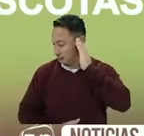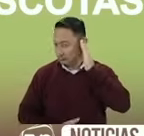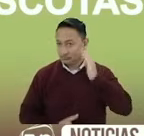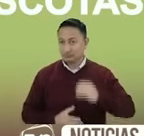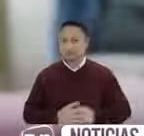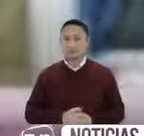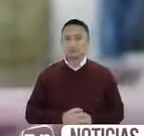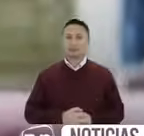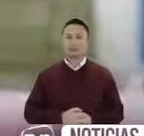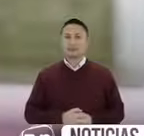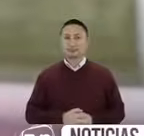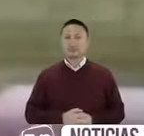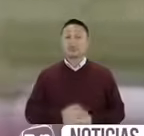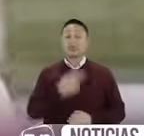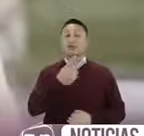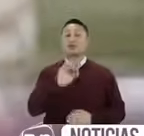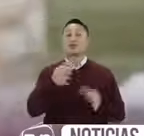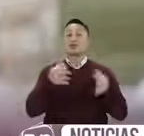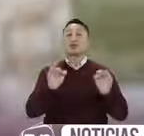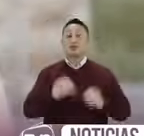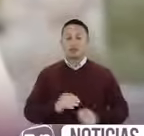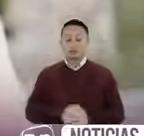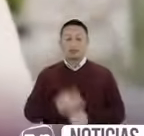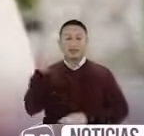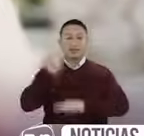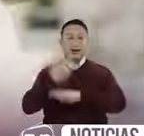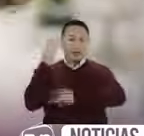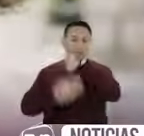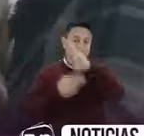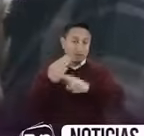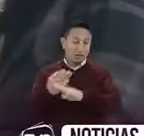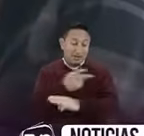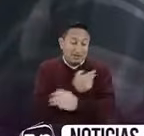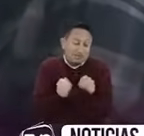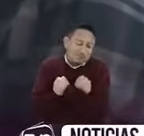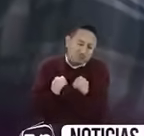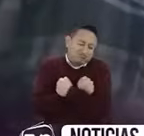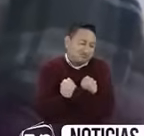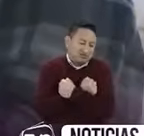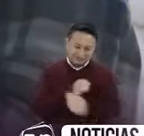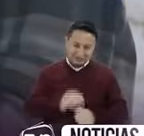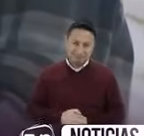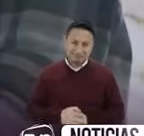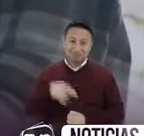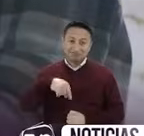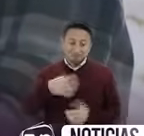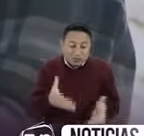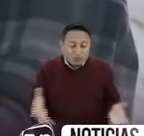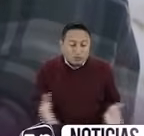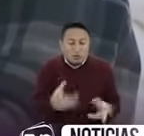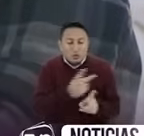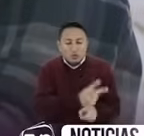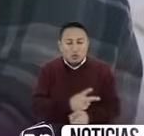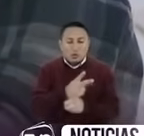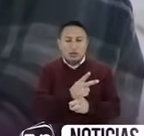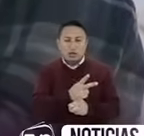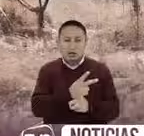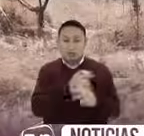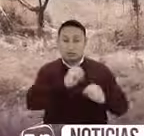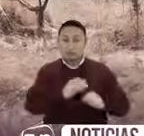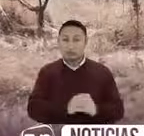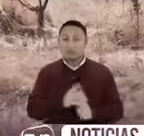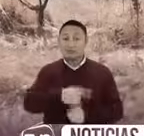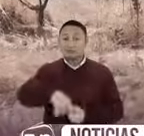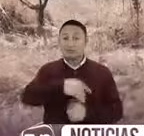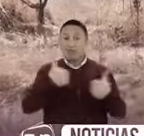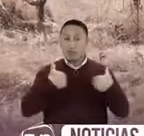El 20 de febrero se celebra el Día Mundial de Amar a las Mascotas, con el fin de promover el cuidado y la protección de estos animales,